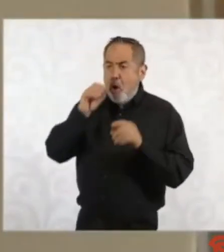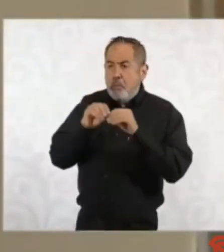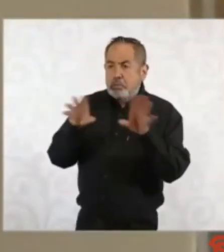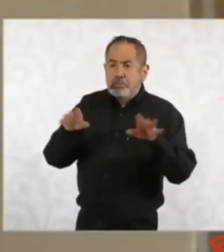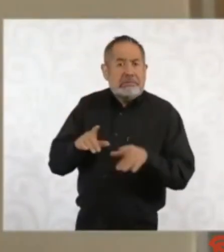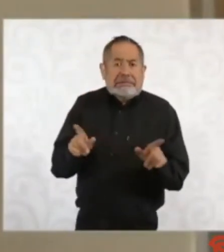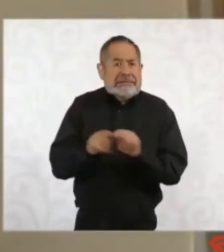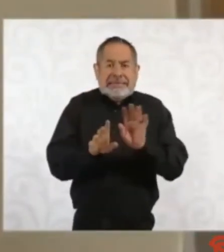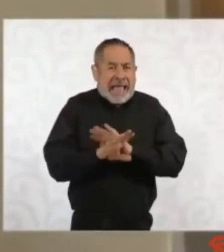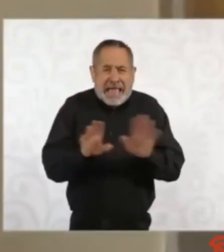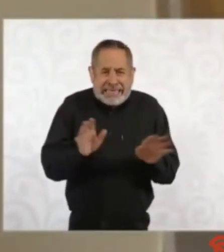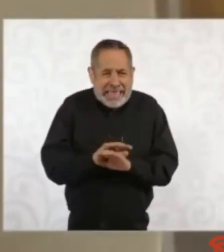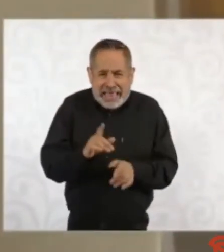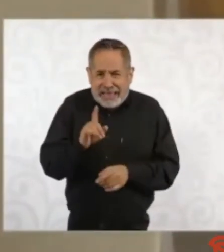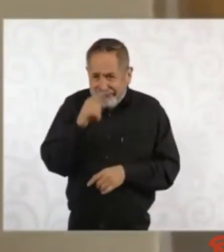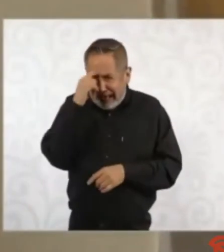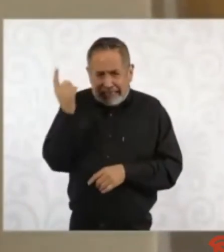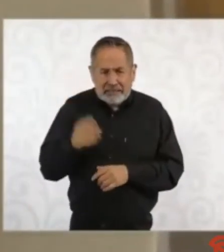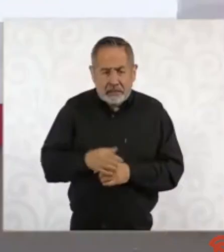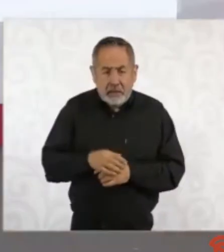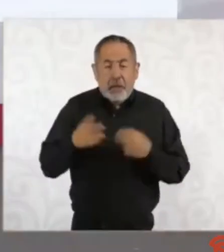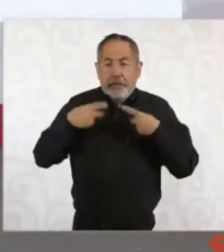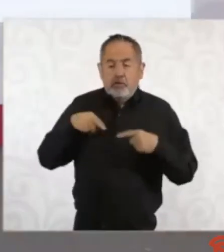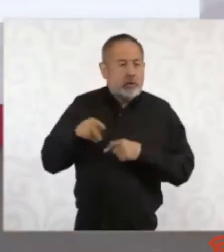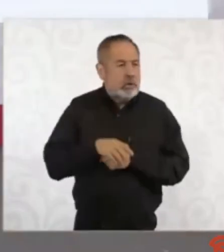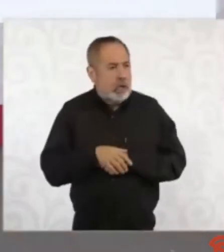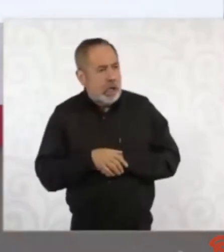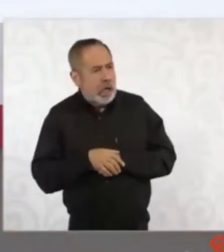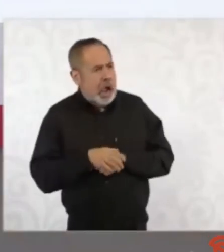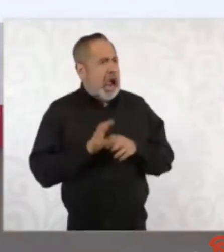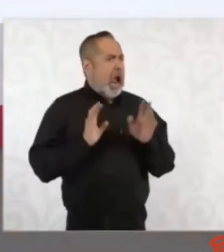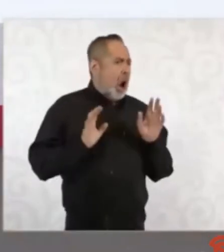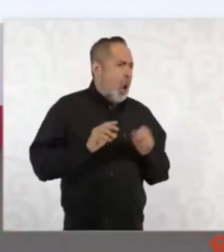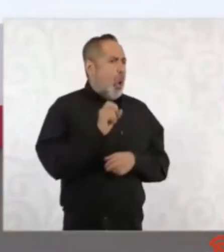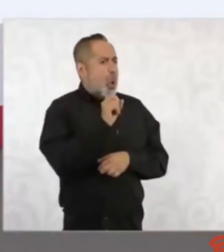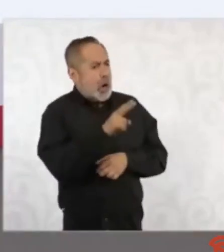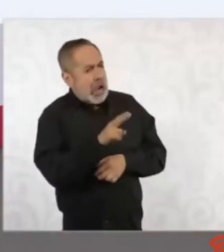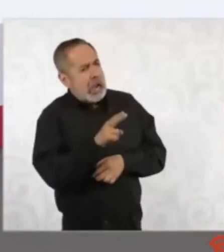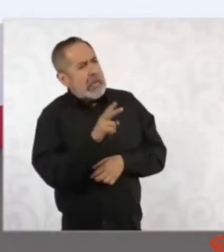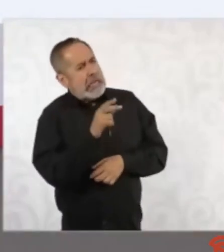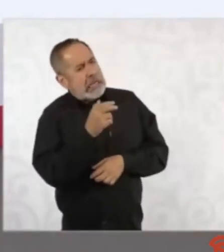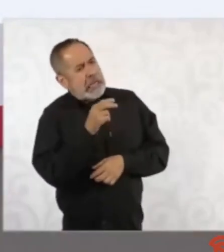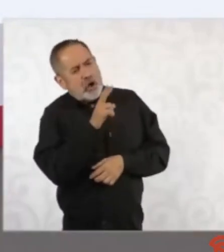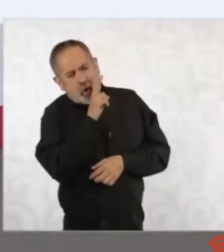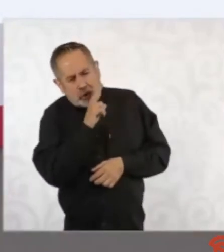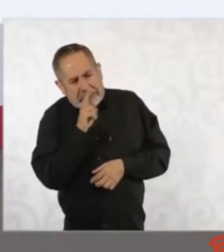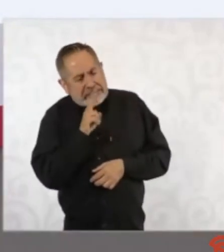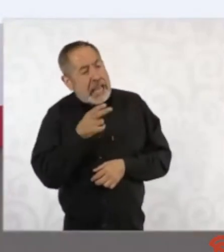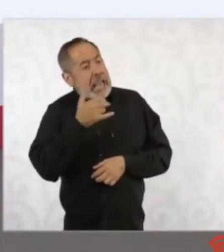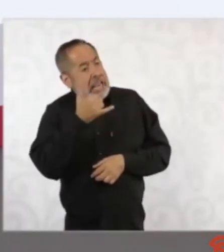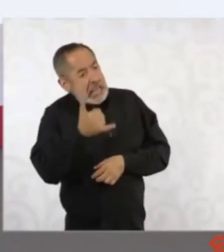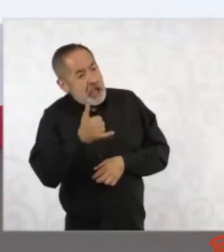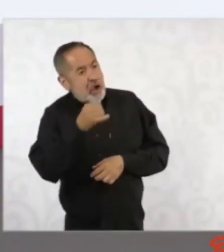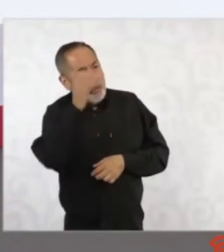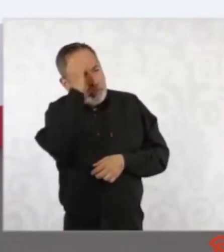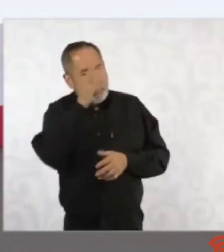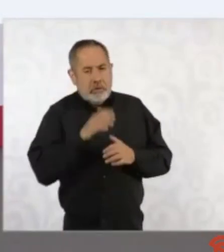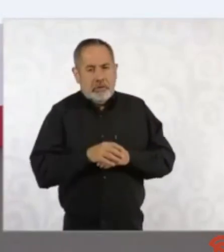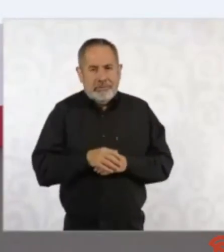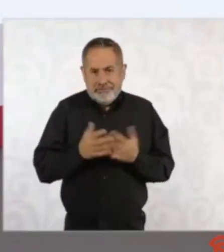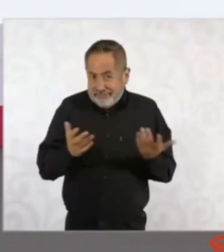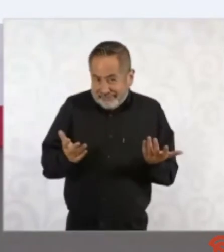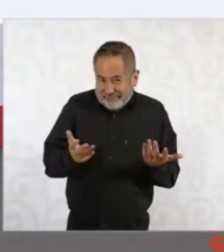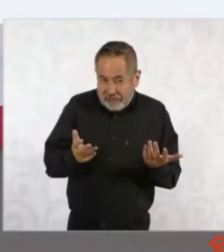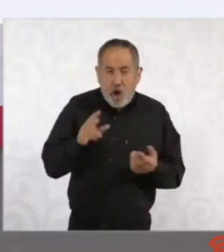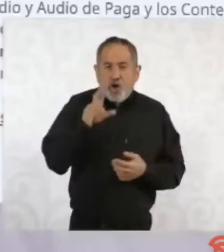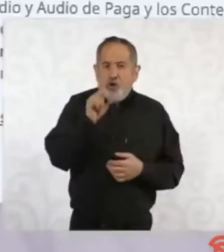Eso es todo, al inicio del programa y al final del programa. No en medio del programa,